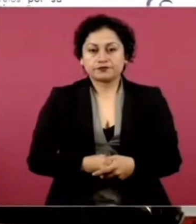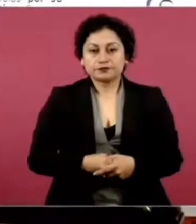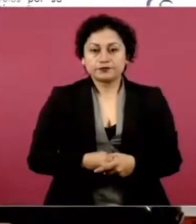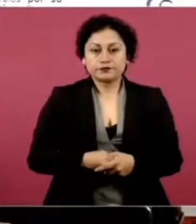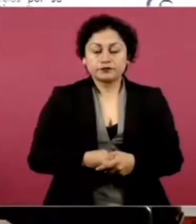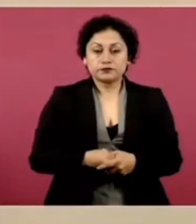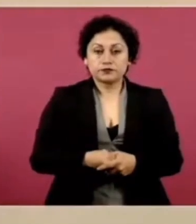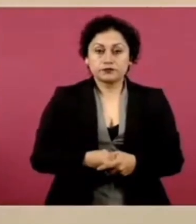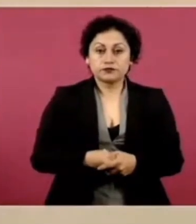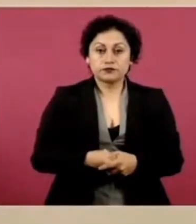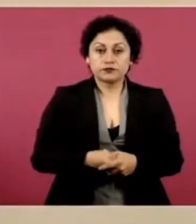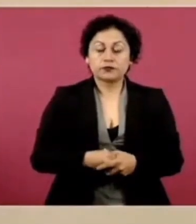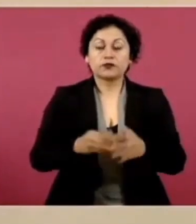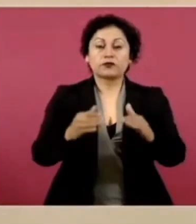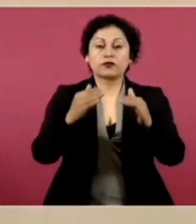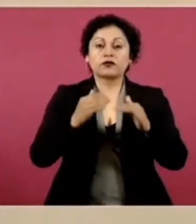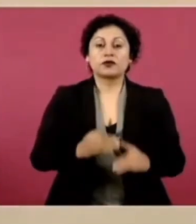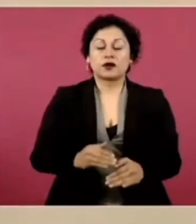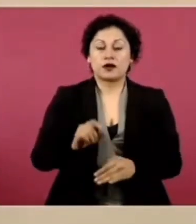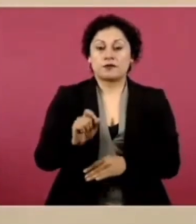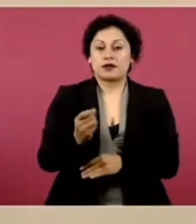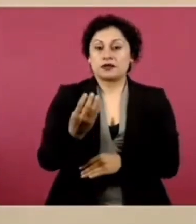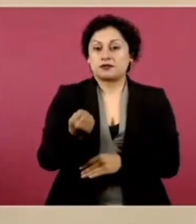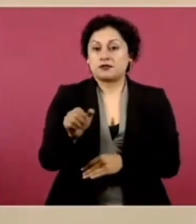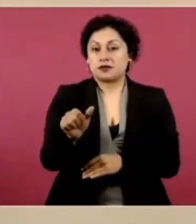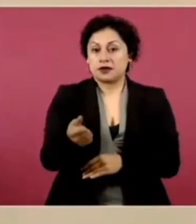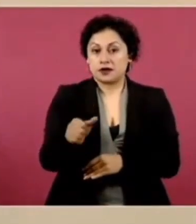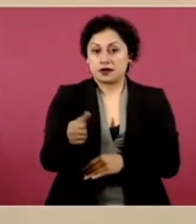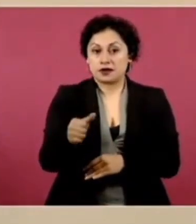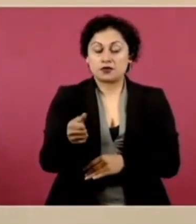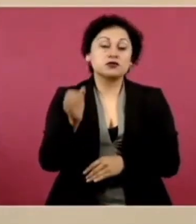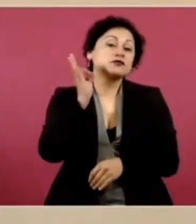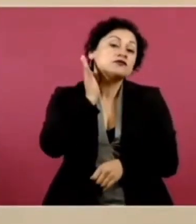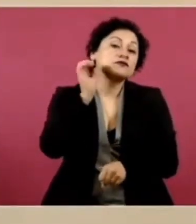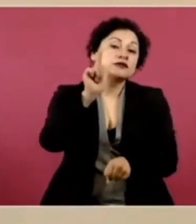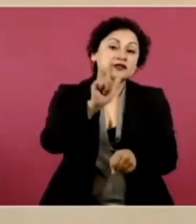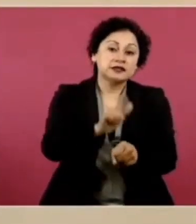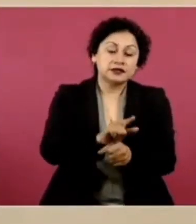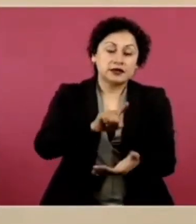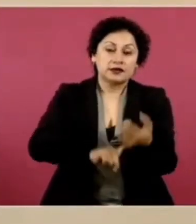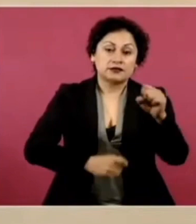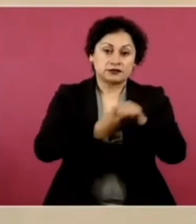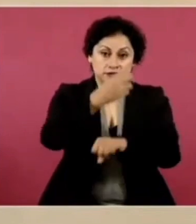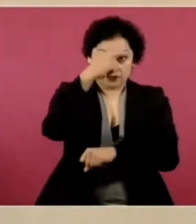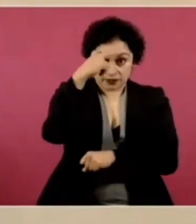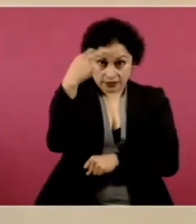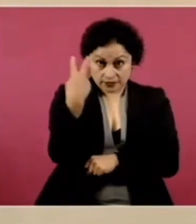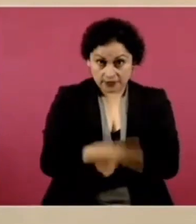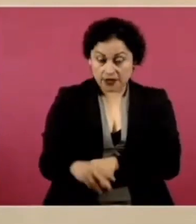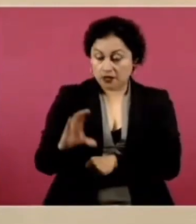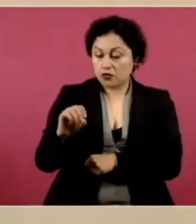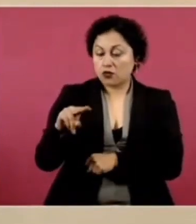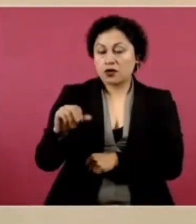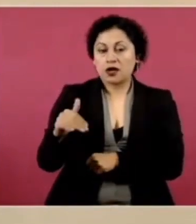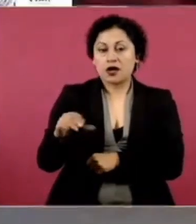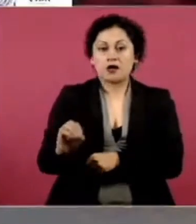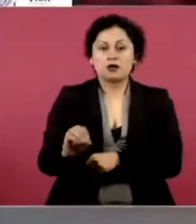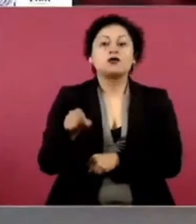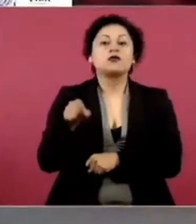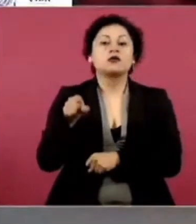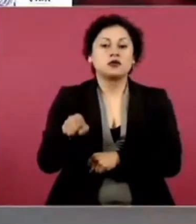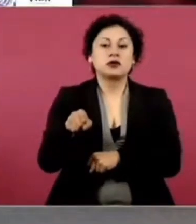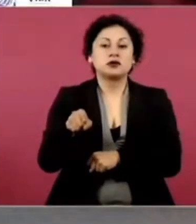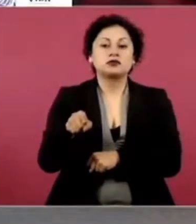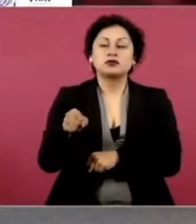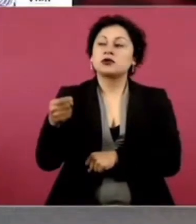Luego, el 29 de agosto, la Fiscalía General de Justicia del Estado de México y la CONAO dan cumplimiento a